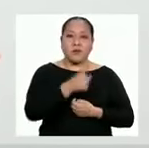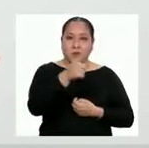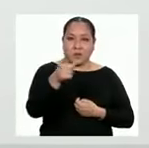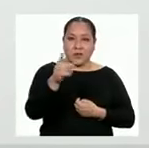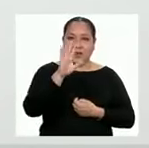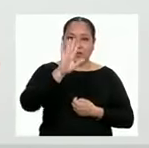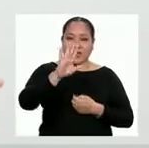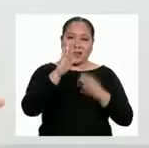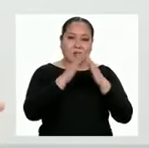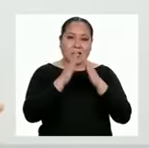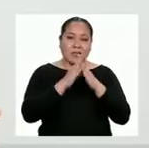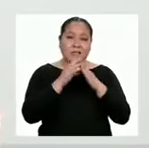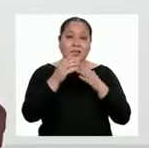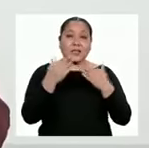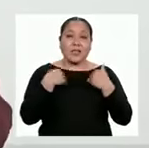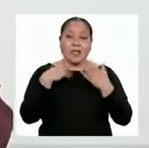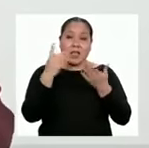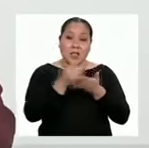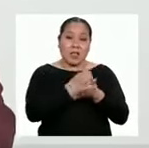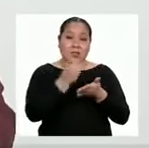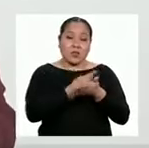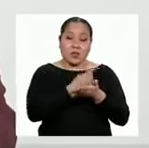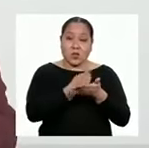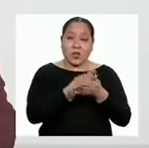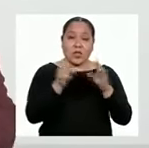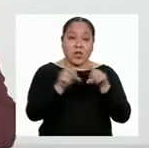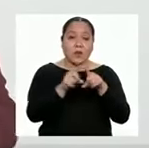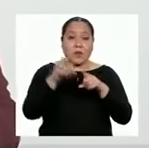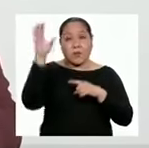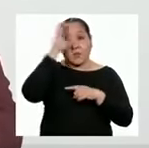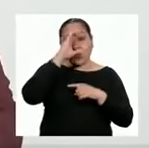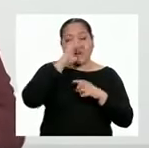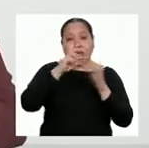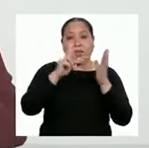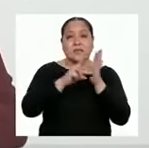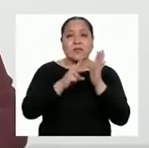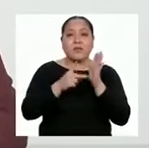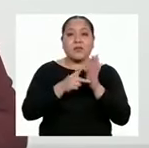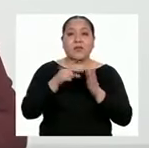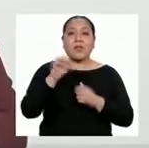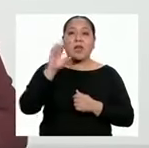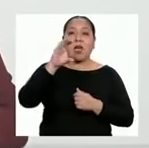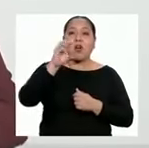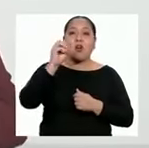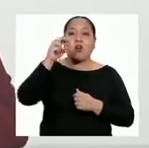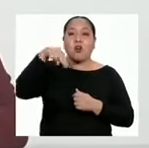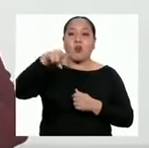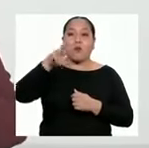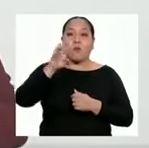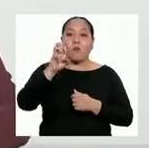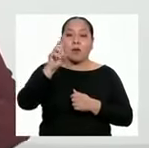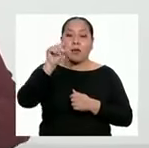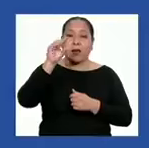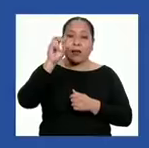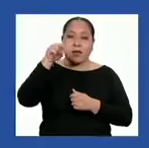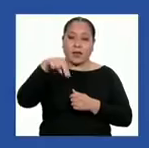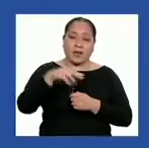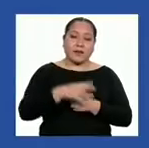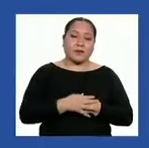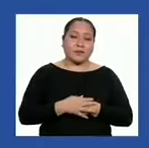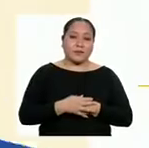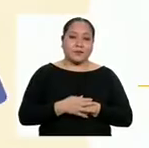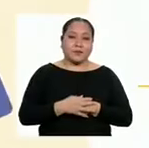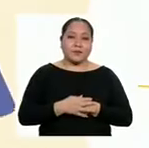ustedes en casa, si tienen uno, también busquen el significado de la palabra